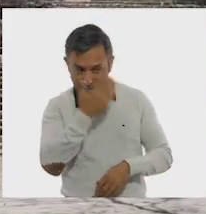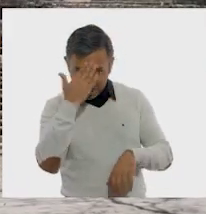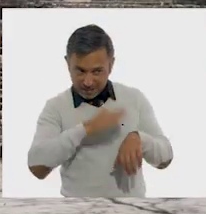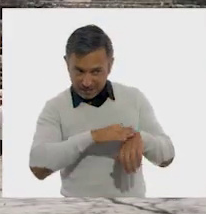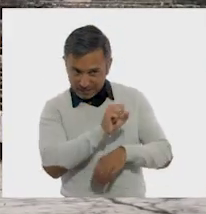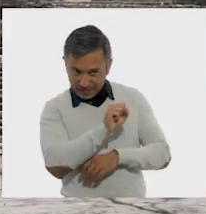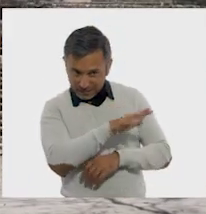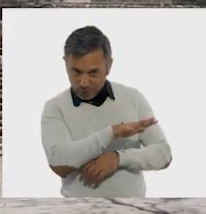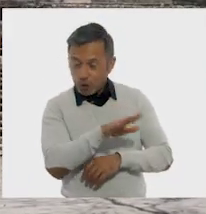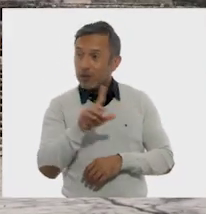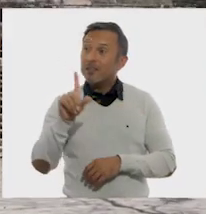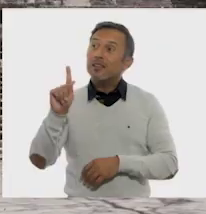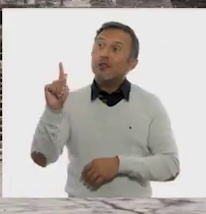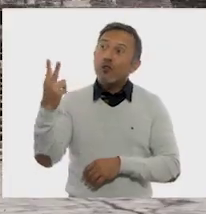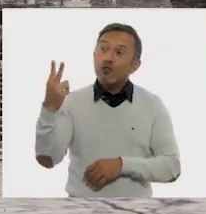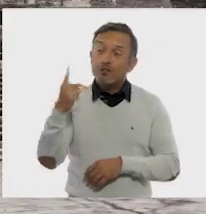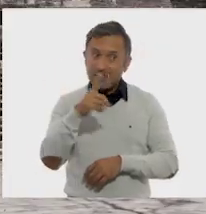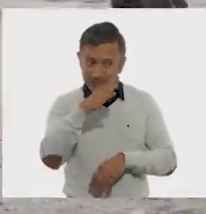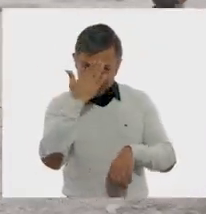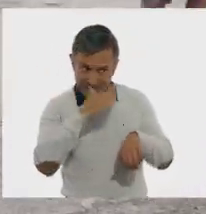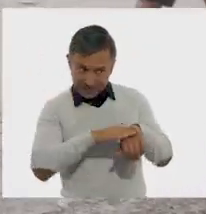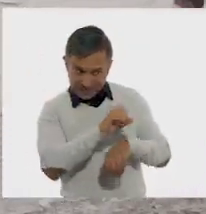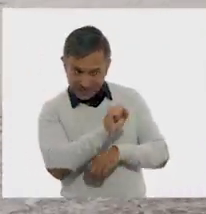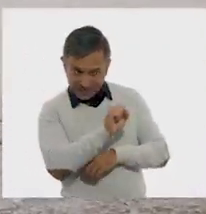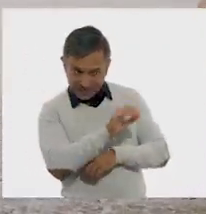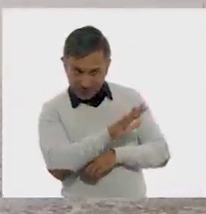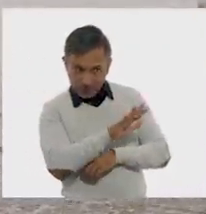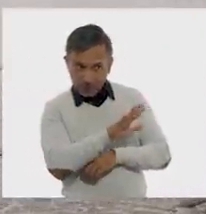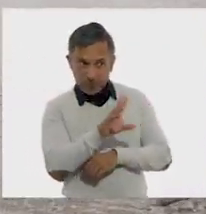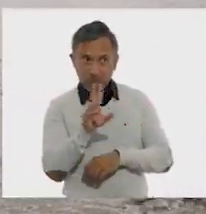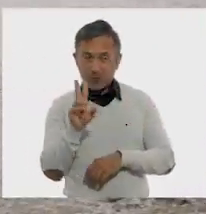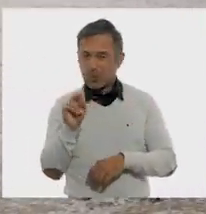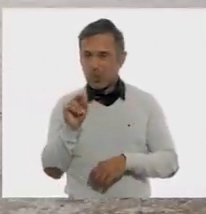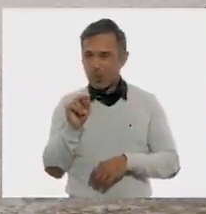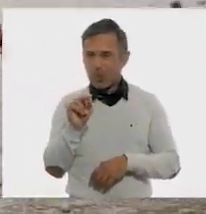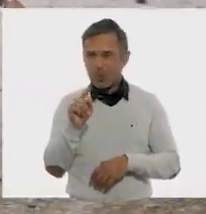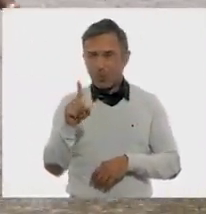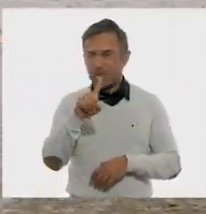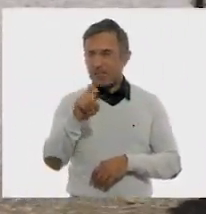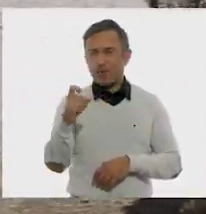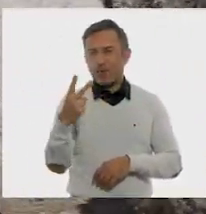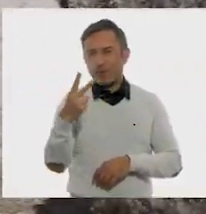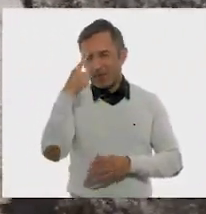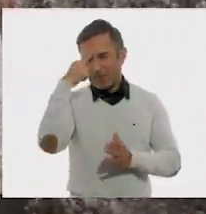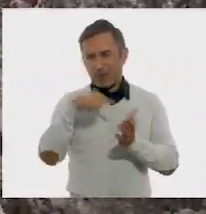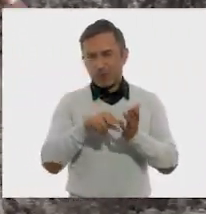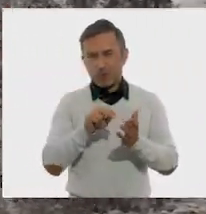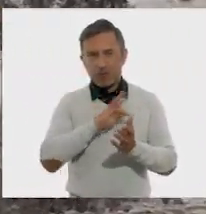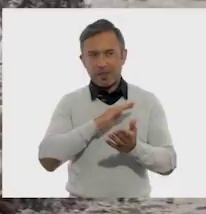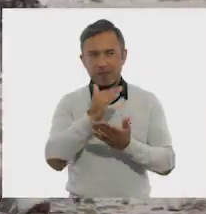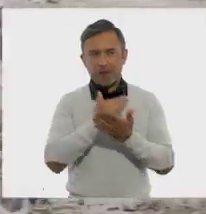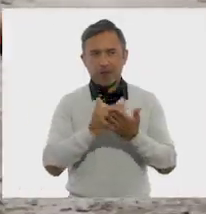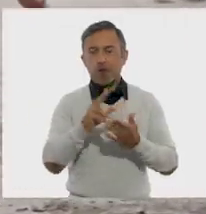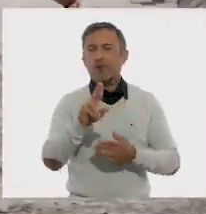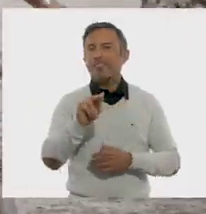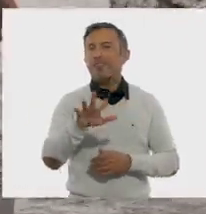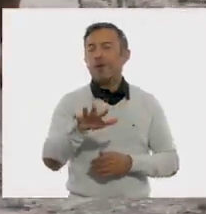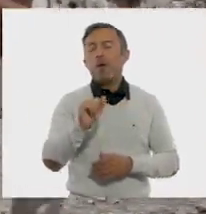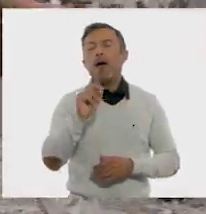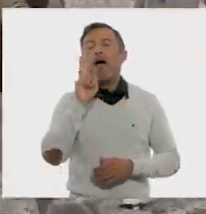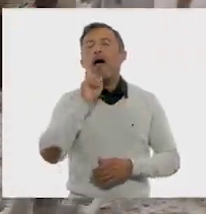72. 65. Está en cámara, brother. No, yo ya no creo en mi 102. Yo soy 85. Cuenta. No, qué